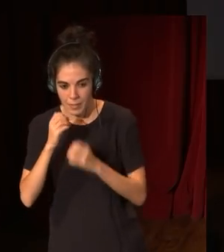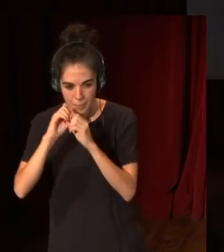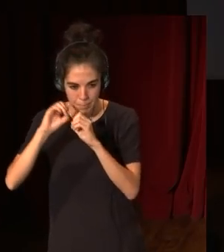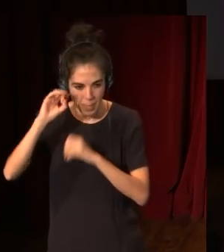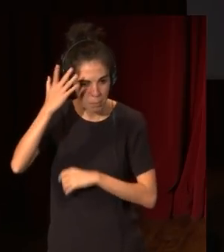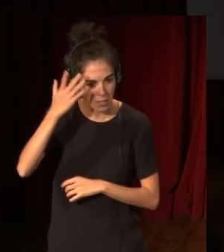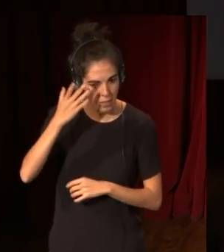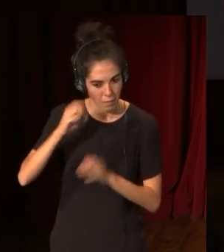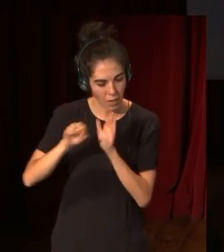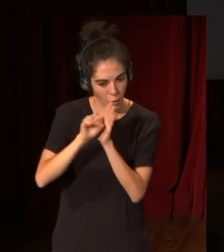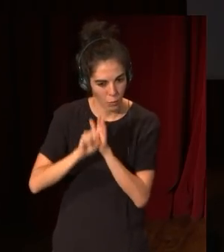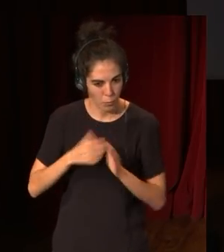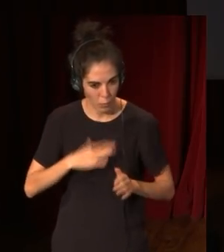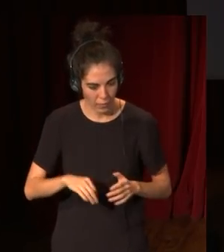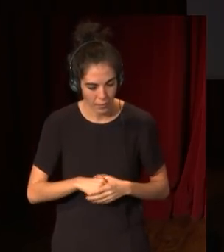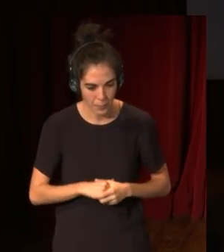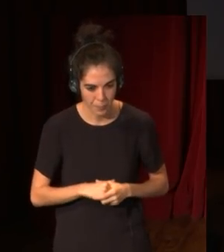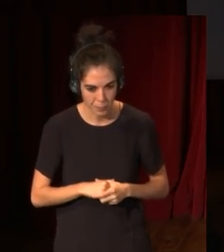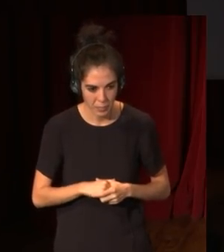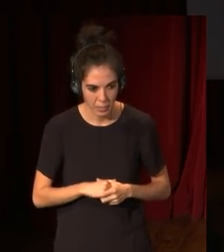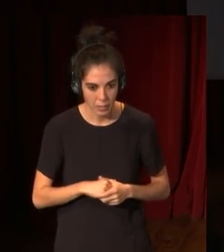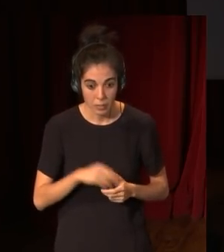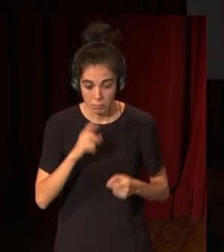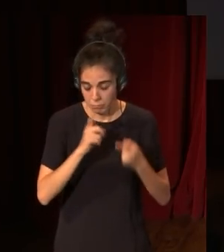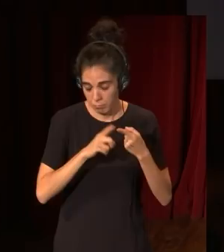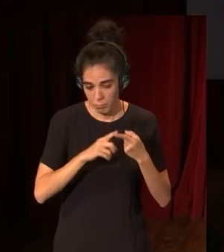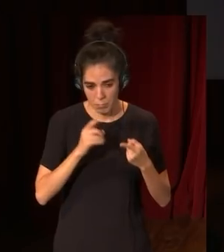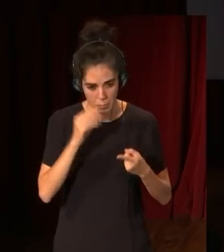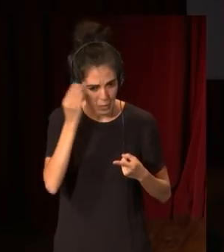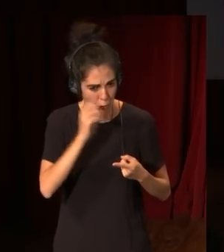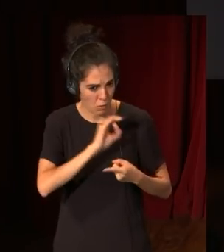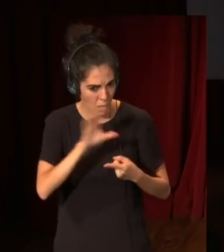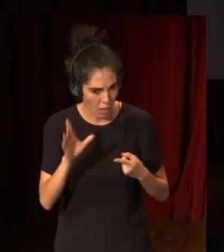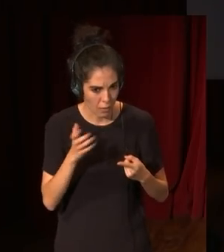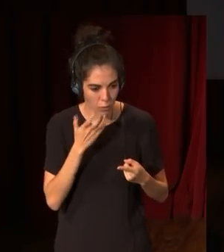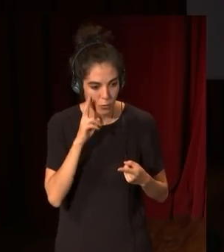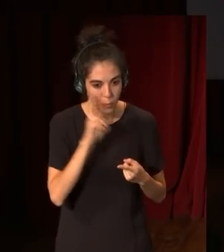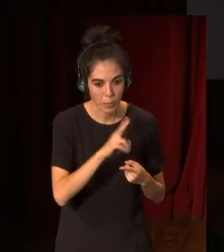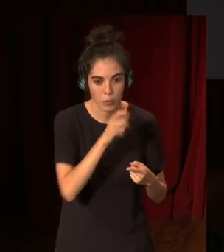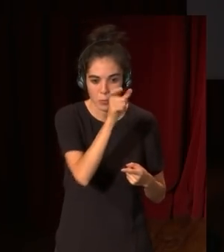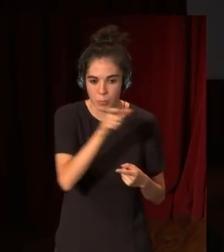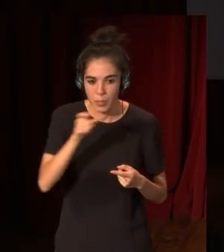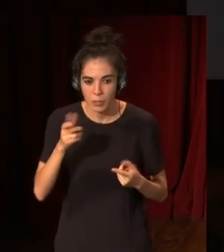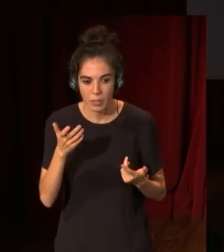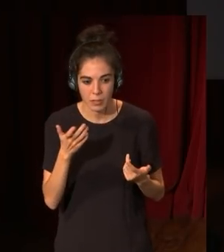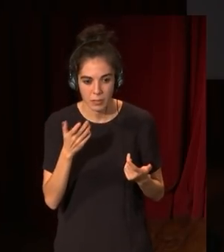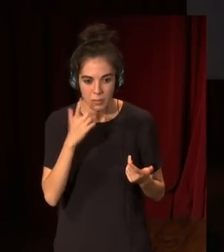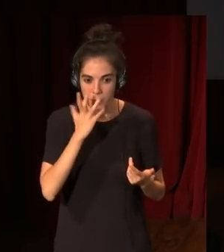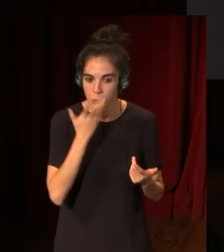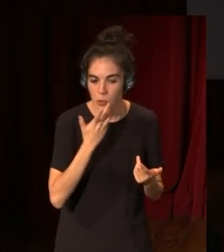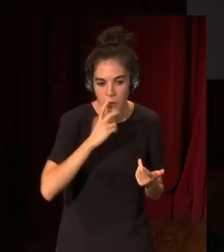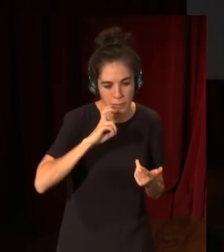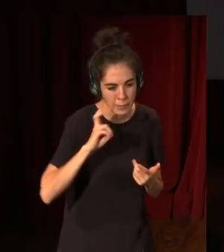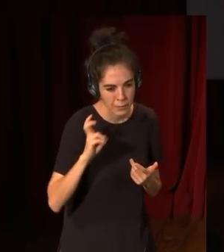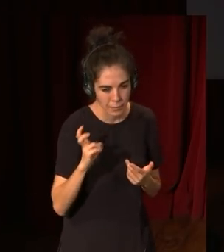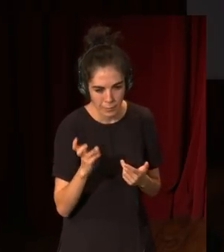iconográfica bueno el primer aspecto creo que queda claro cuando vemos la capa del personaje estos cromatismos tan intensos